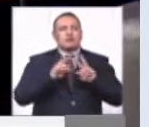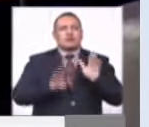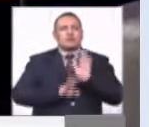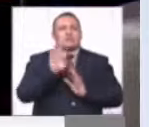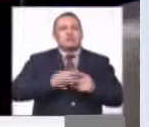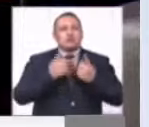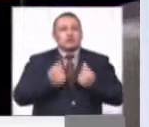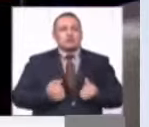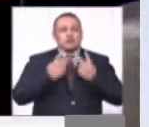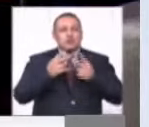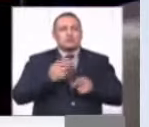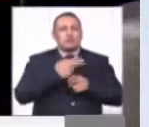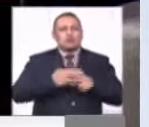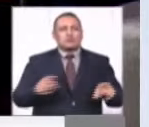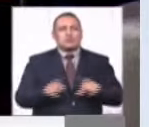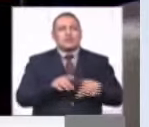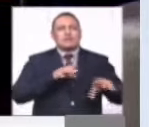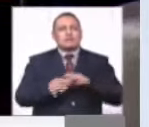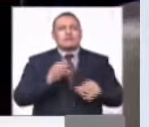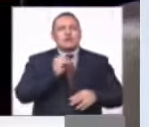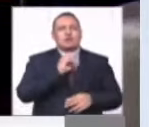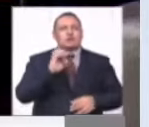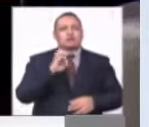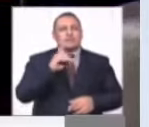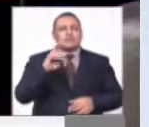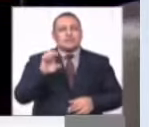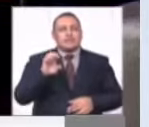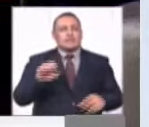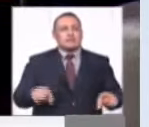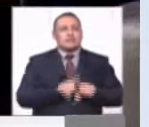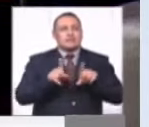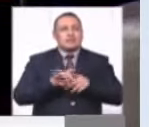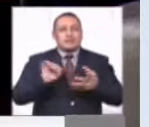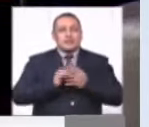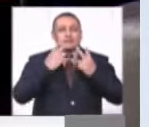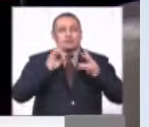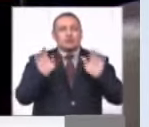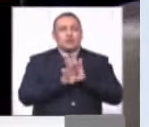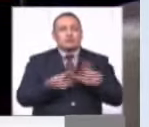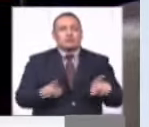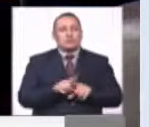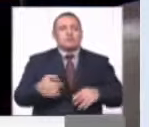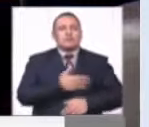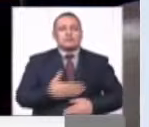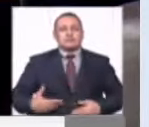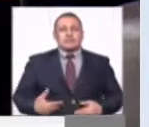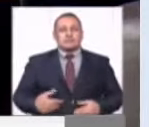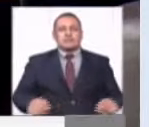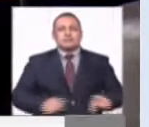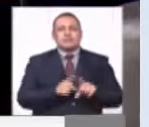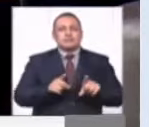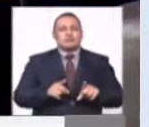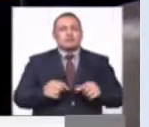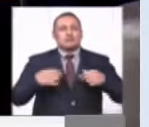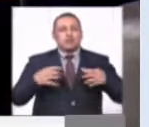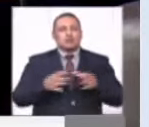crecimiento económico, próximos a ser país de la OCDE, primer mundo. Por otro lado, señor presidente, el primer ministro no ha